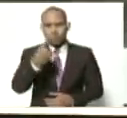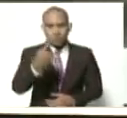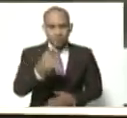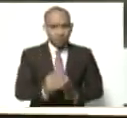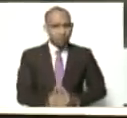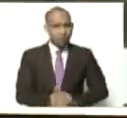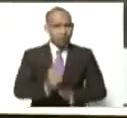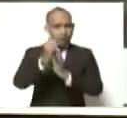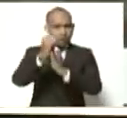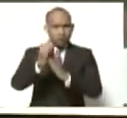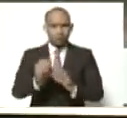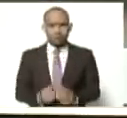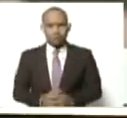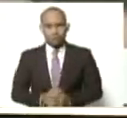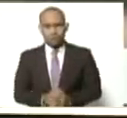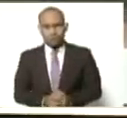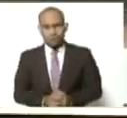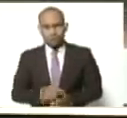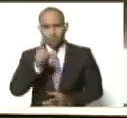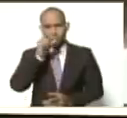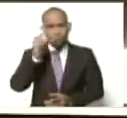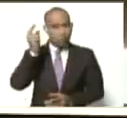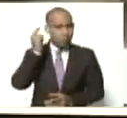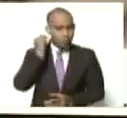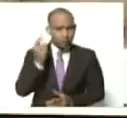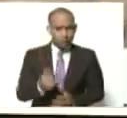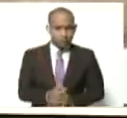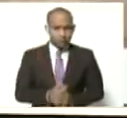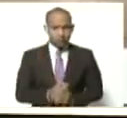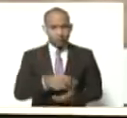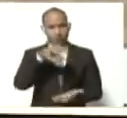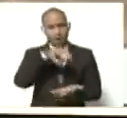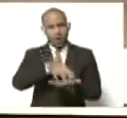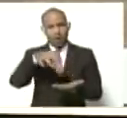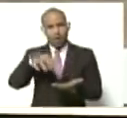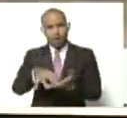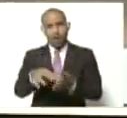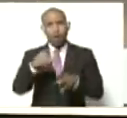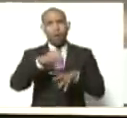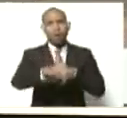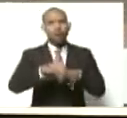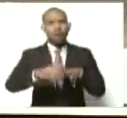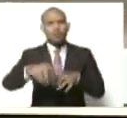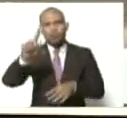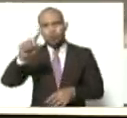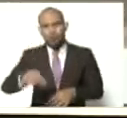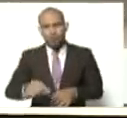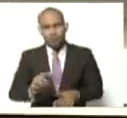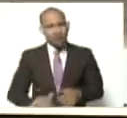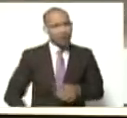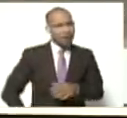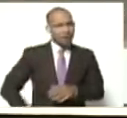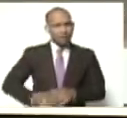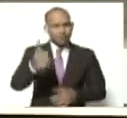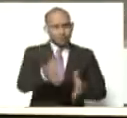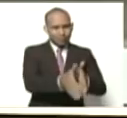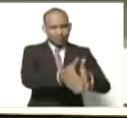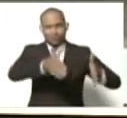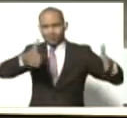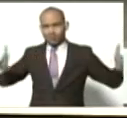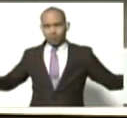líderes, lideresa, de los estados y municipios, máxima amplitud,